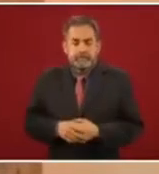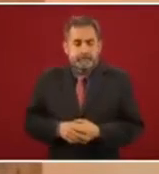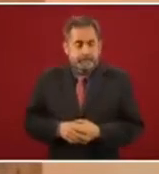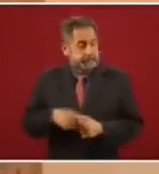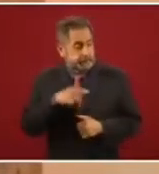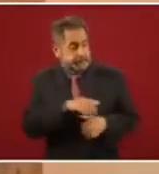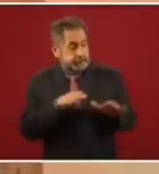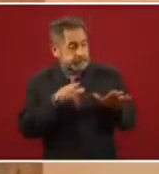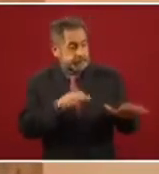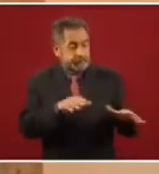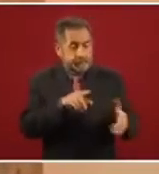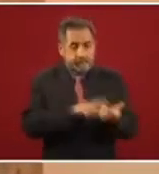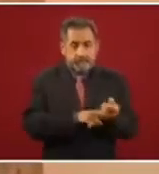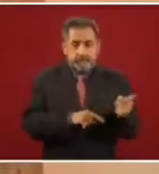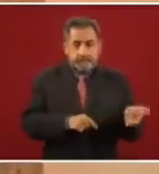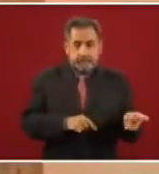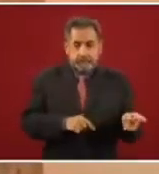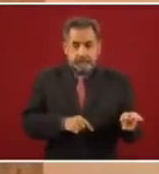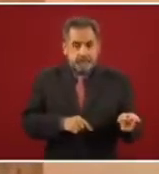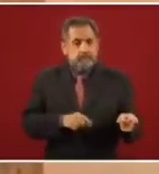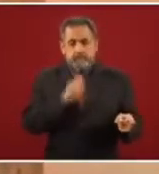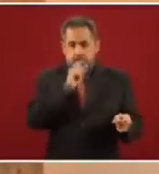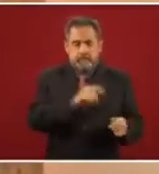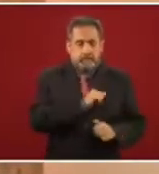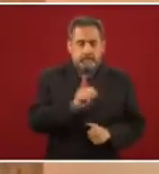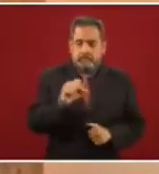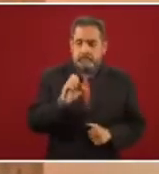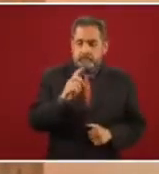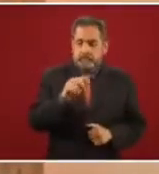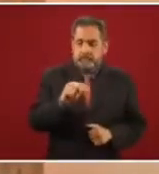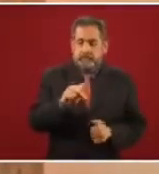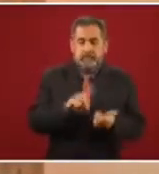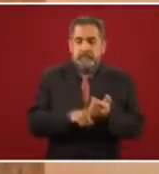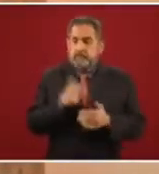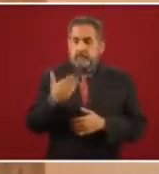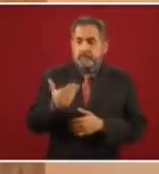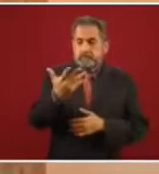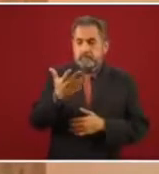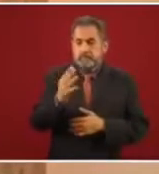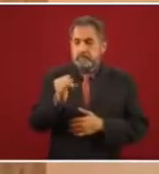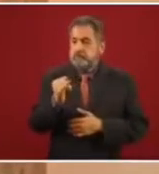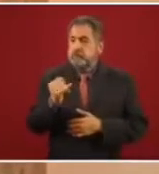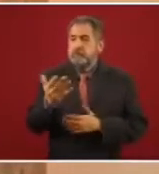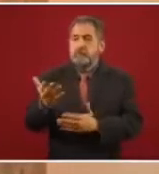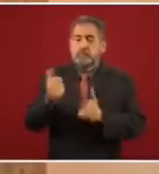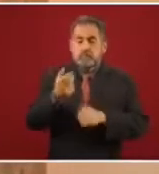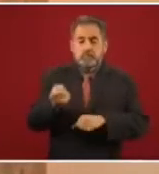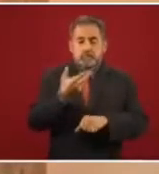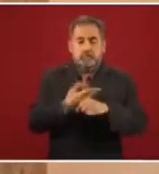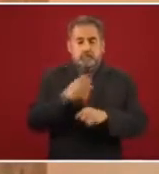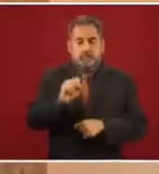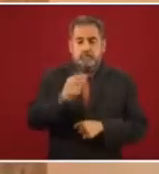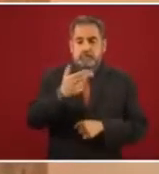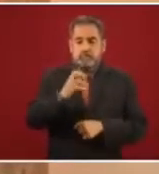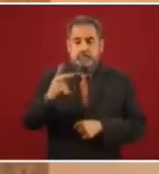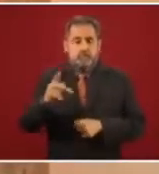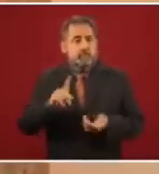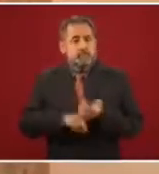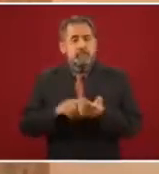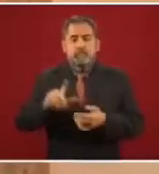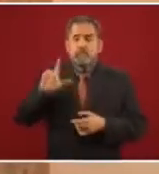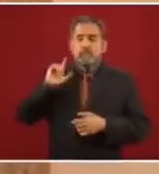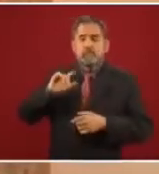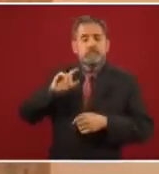aeronave es la misma para la cual la Defensa Nacional solicitó el 5 de julio fondos a la Secretaría de Hacienda, como informó el lunes pasado